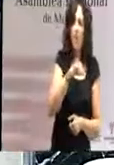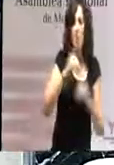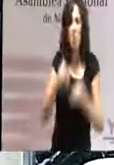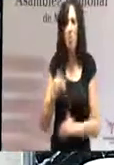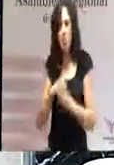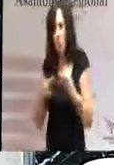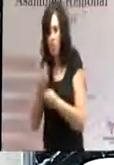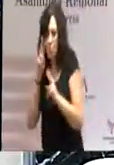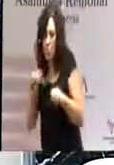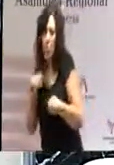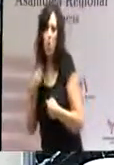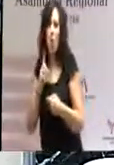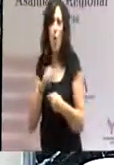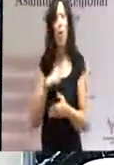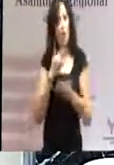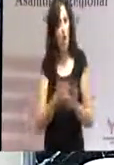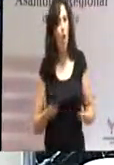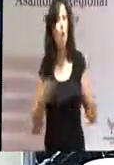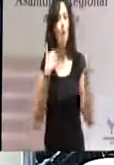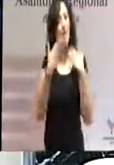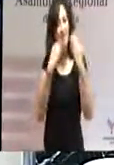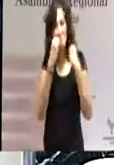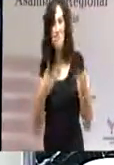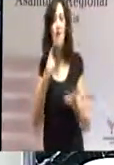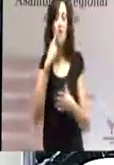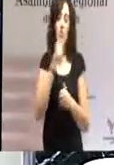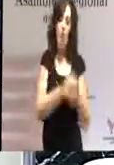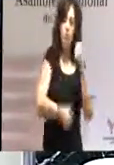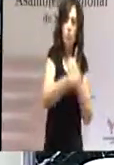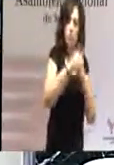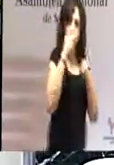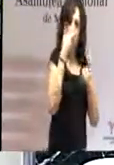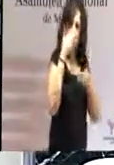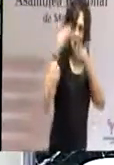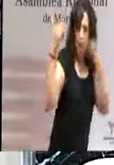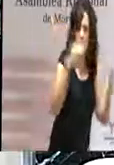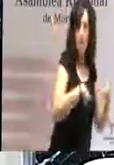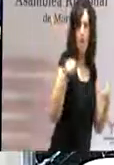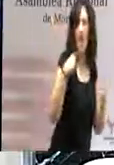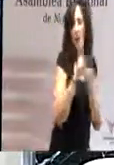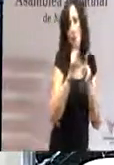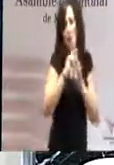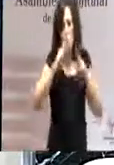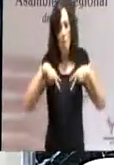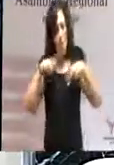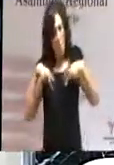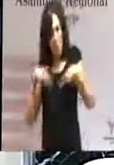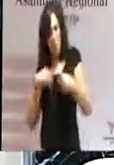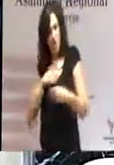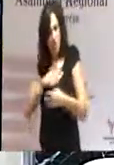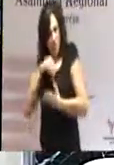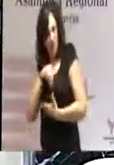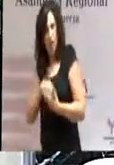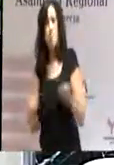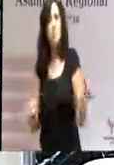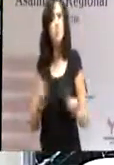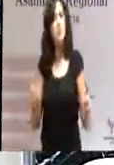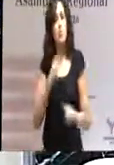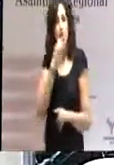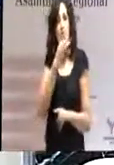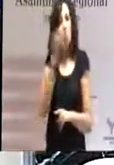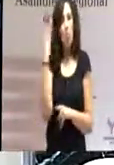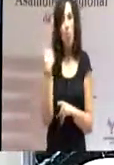de concordia, de más defensa de intereses y menos estrategias de autoconsumo interno. Eso decía usted literalmente y así lo tomamos,